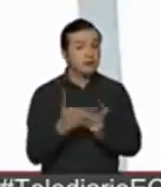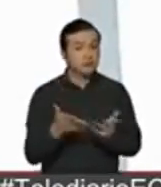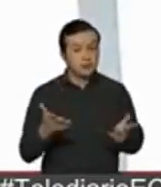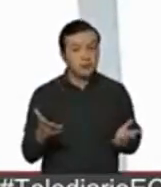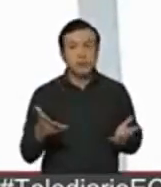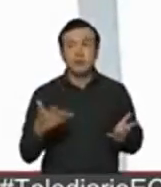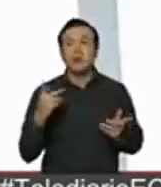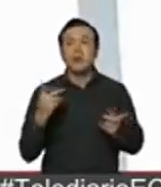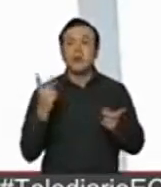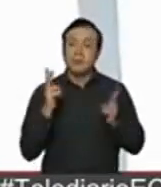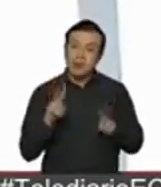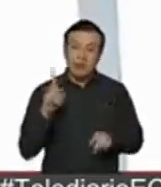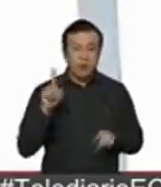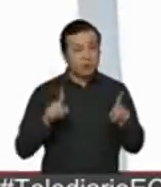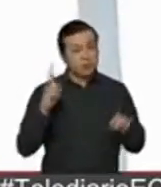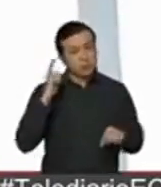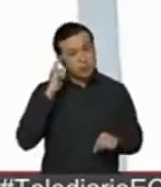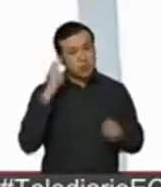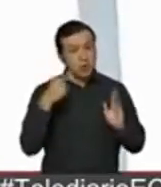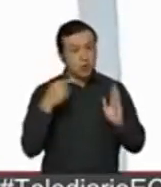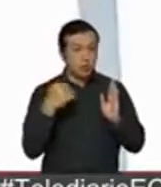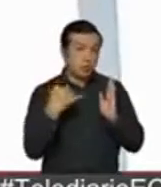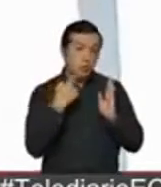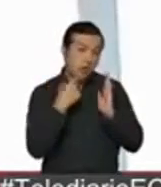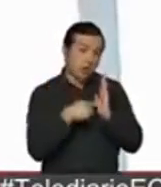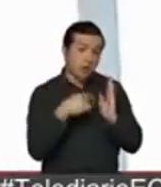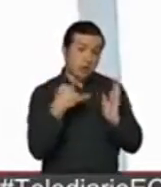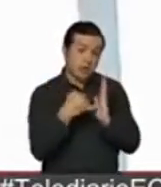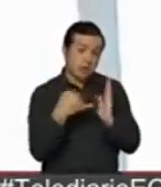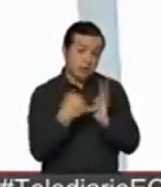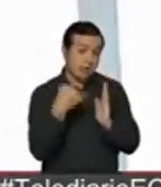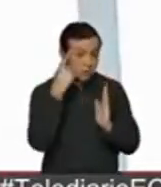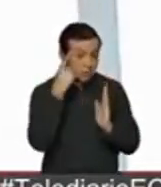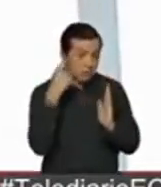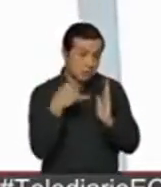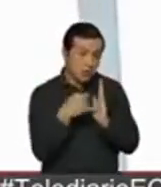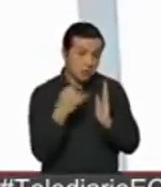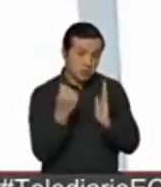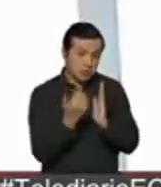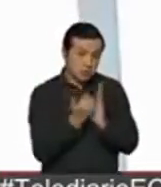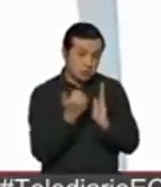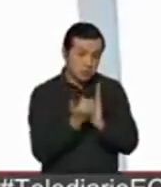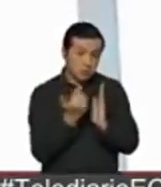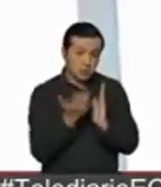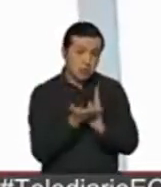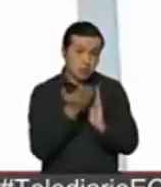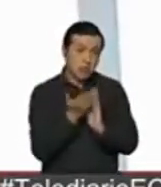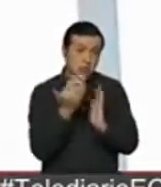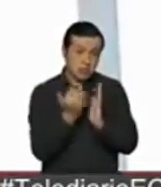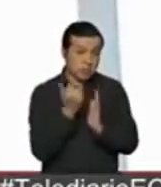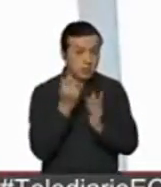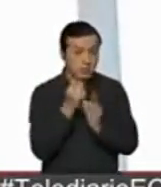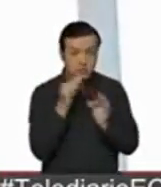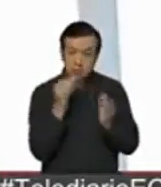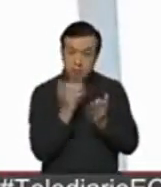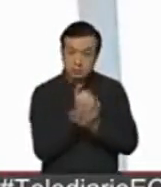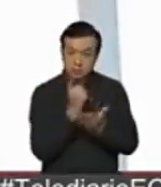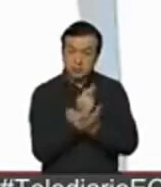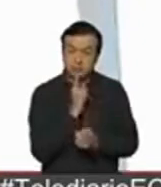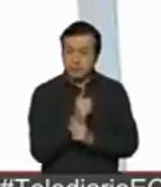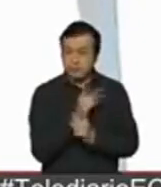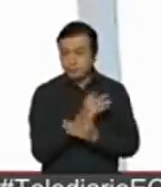del incremento en algunos impuestos, yo diría en el IVA, que es un impuesto efectivo, no demasiado regresivo, eficiente en su cobro.